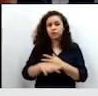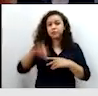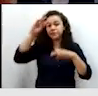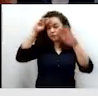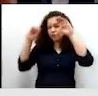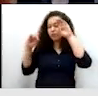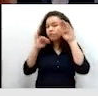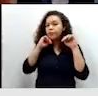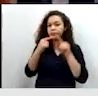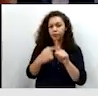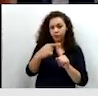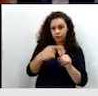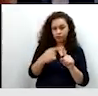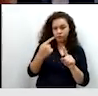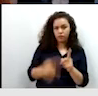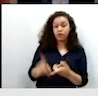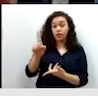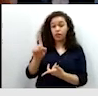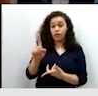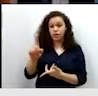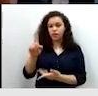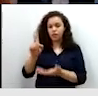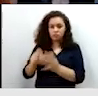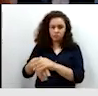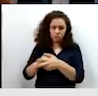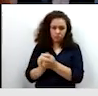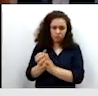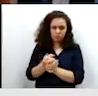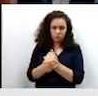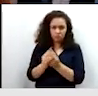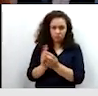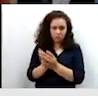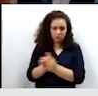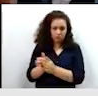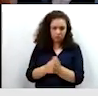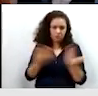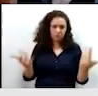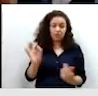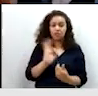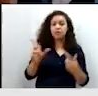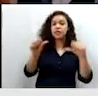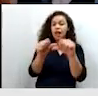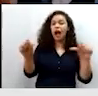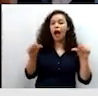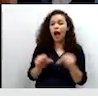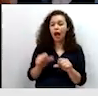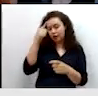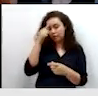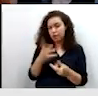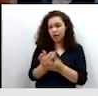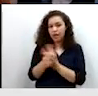temperatura, solución desinfectante para manos, o en dado caso tener un área donde se puedan lavar las